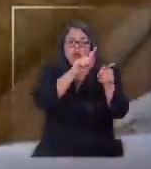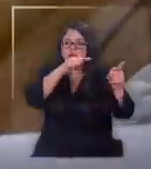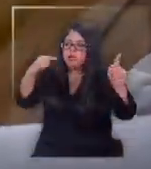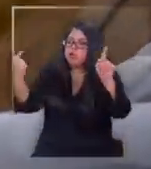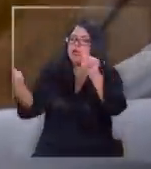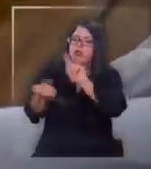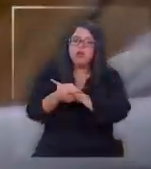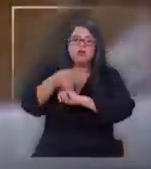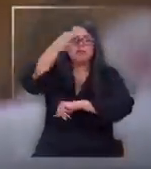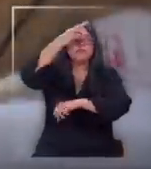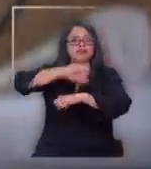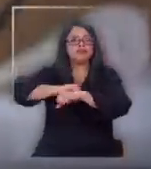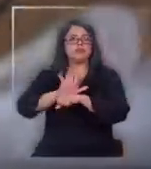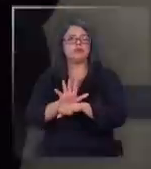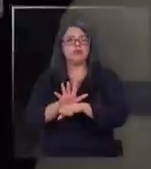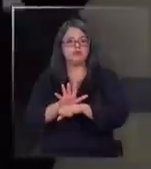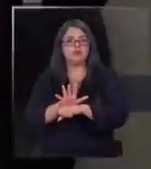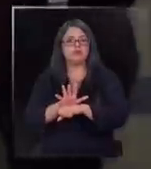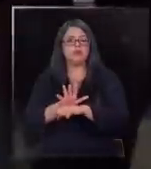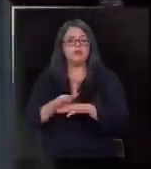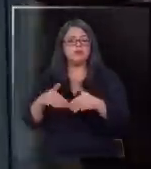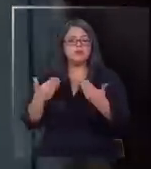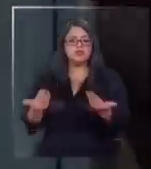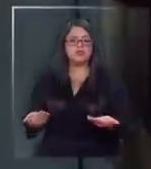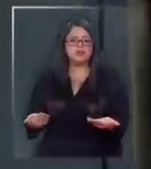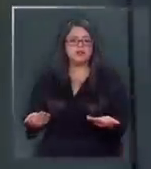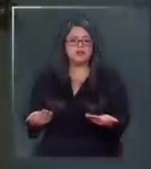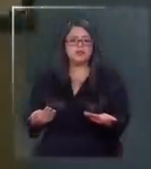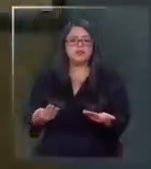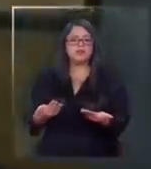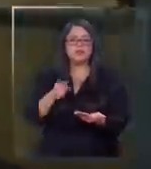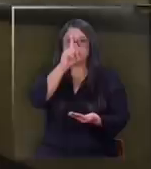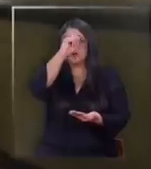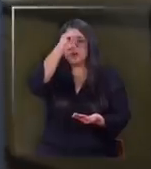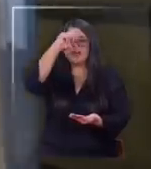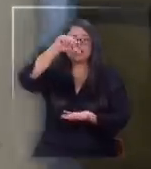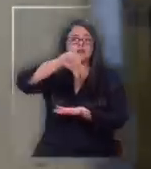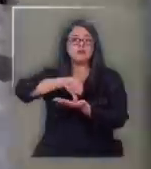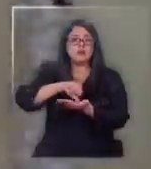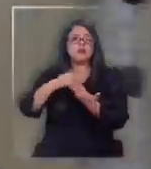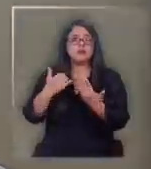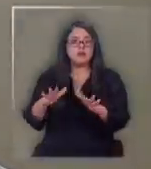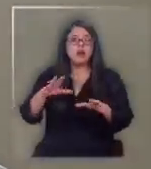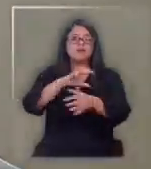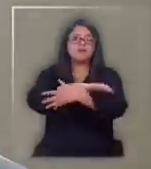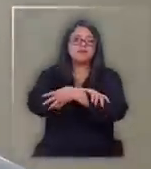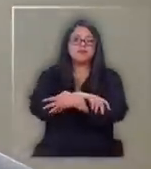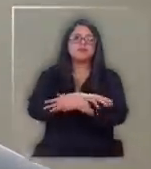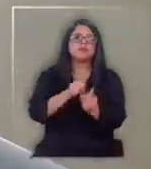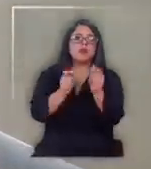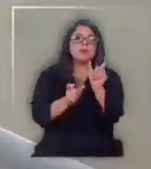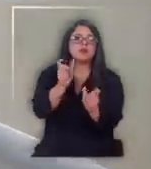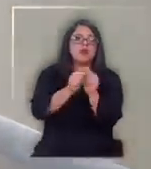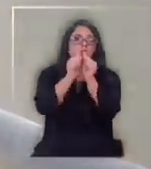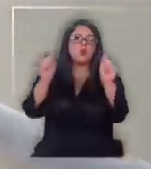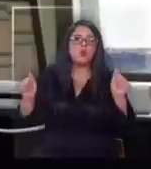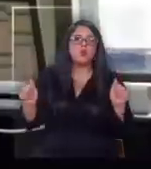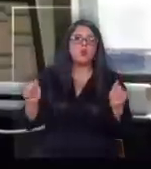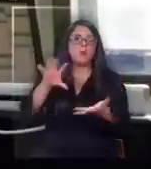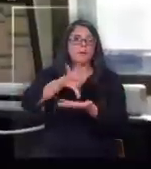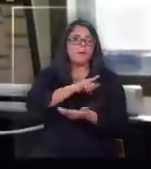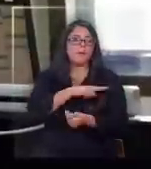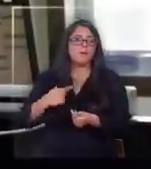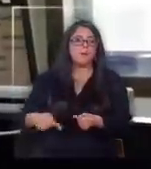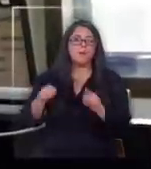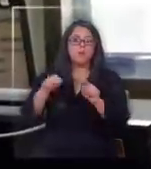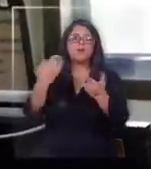como contagio de coronavirus. Por ello, en la posta central hicieron un convenio con las autoridades sanitarias chinas y a